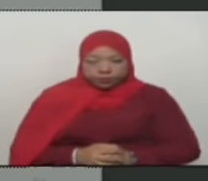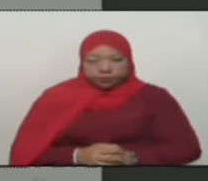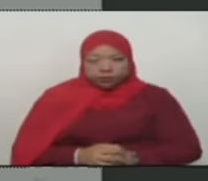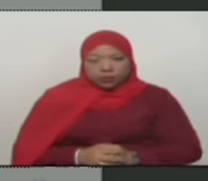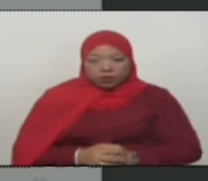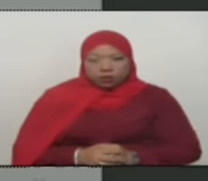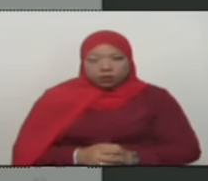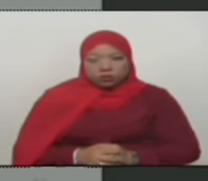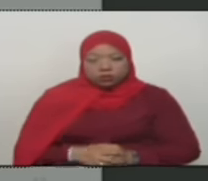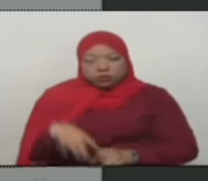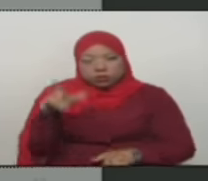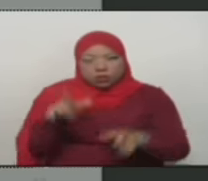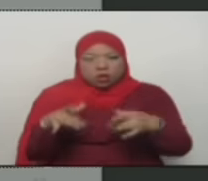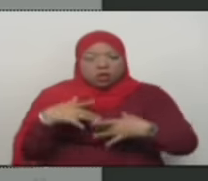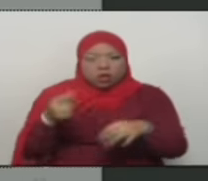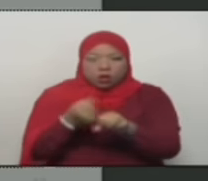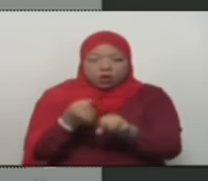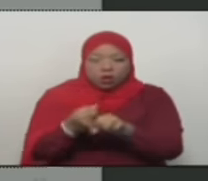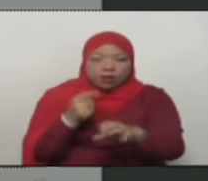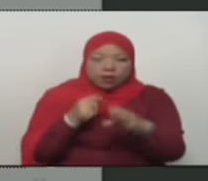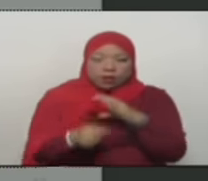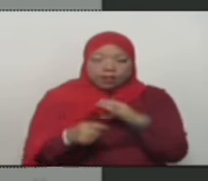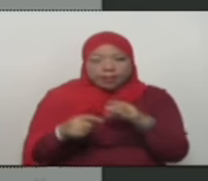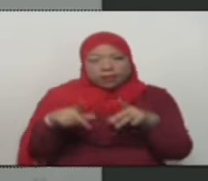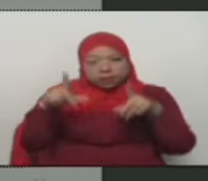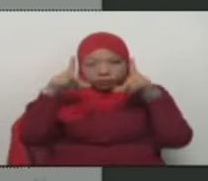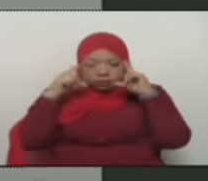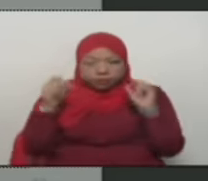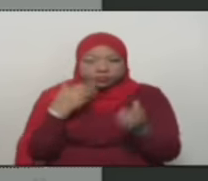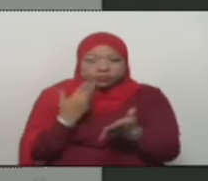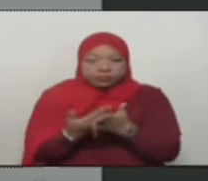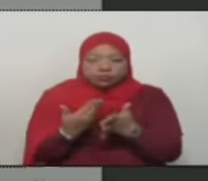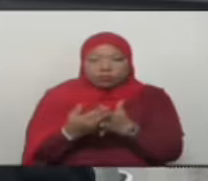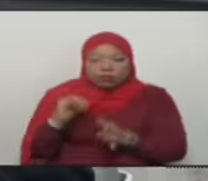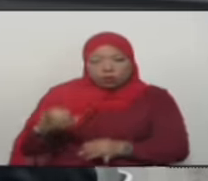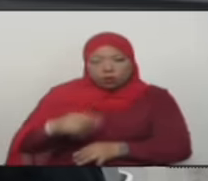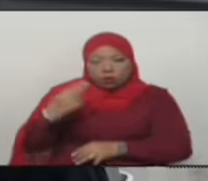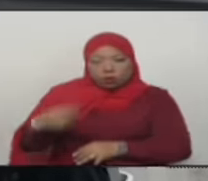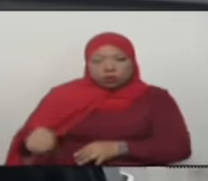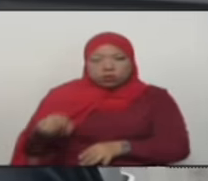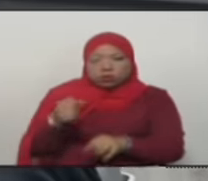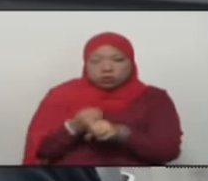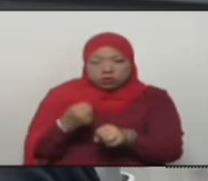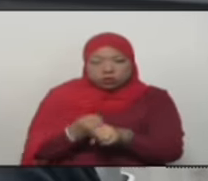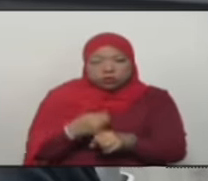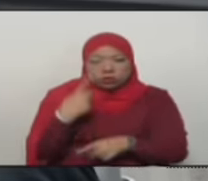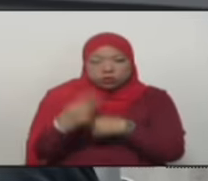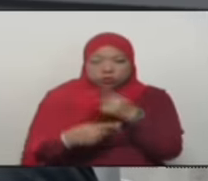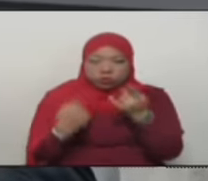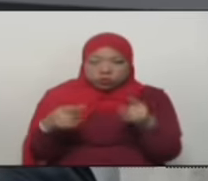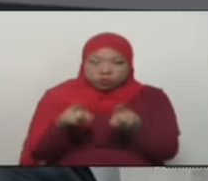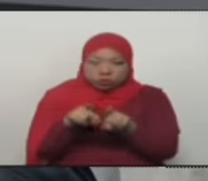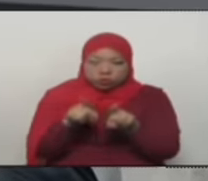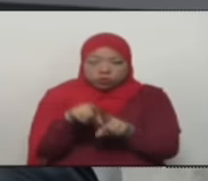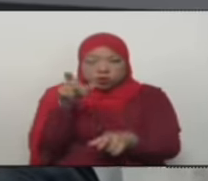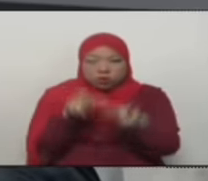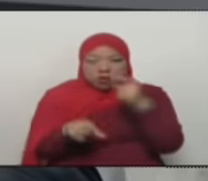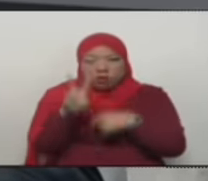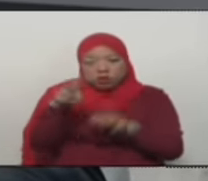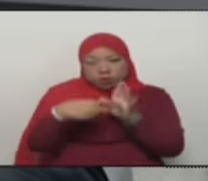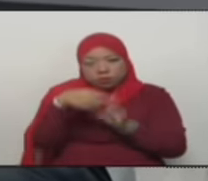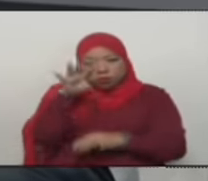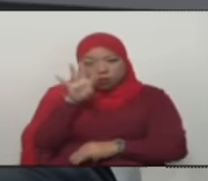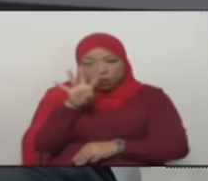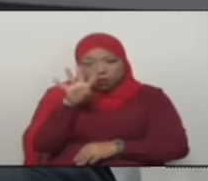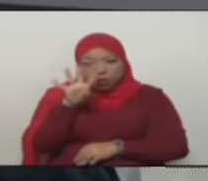Mark Feinstein, que es el que le conté al principio, que propuso este plan como en julio, principio de julio, lo hizo público realmente, en el año 2004, el